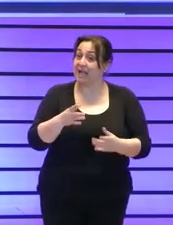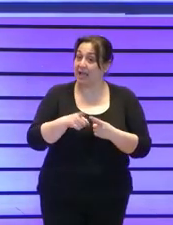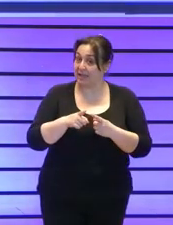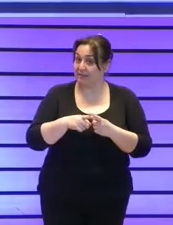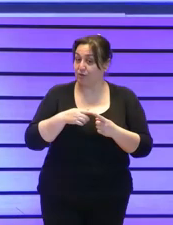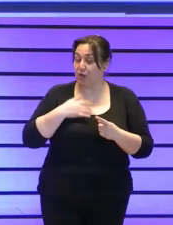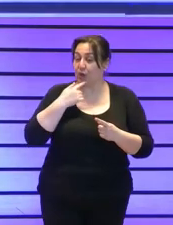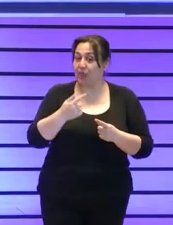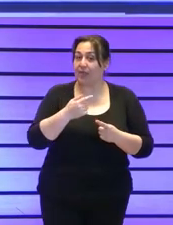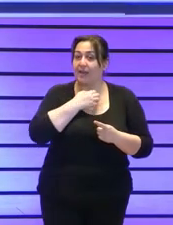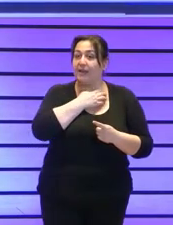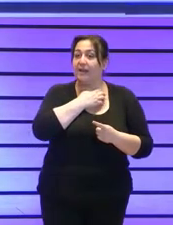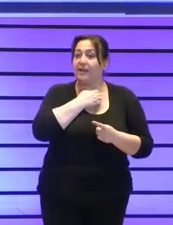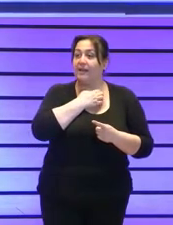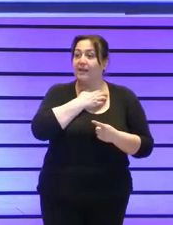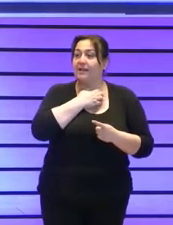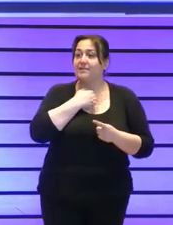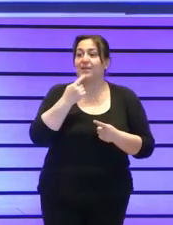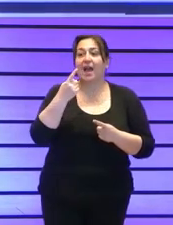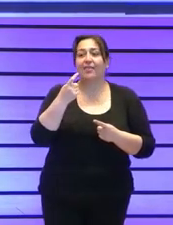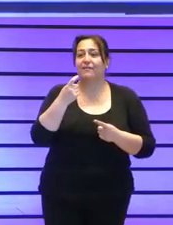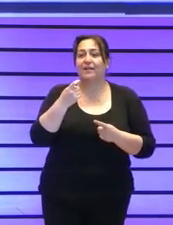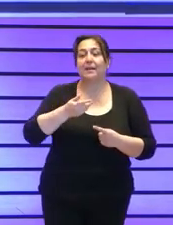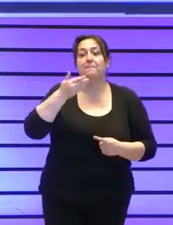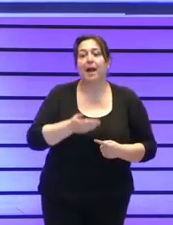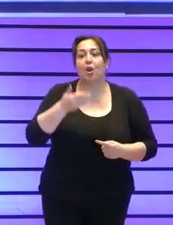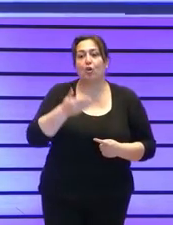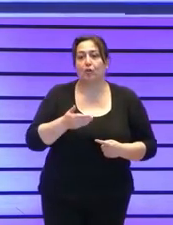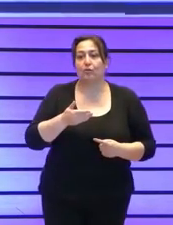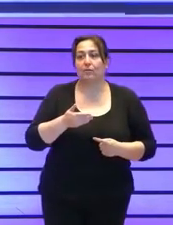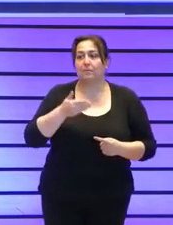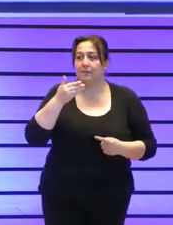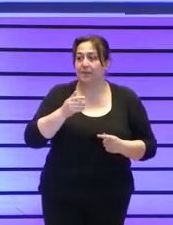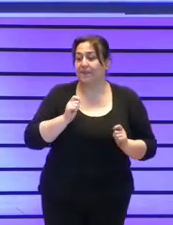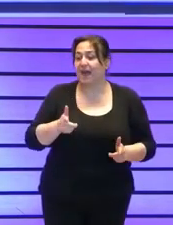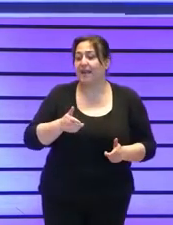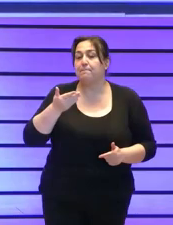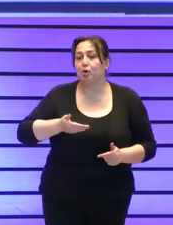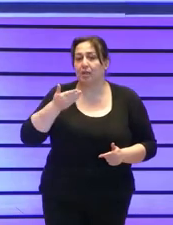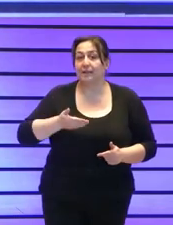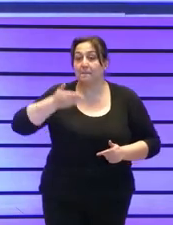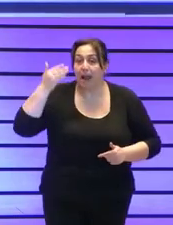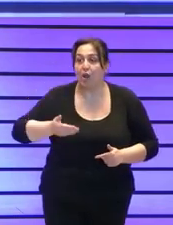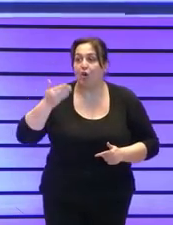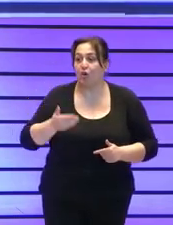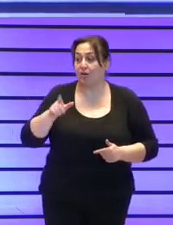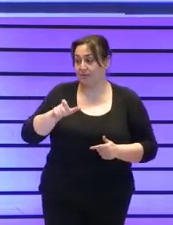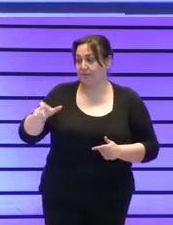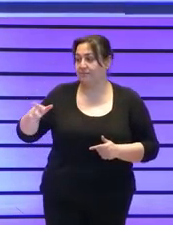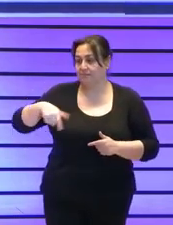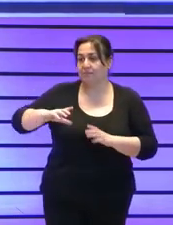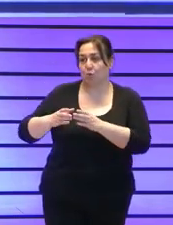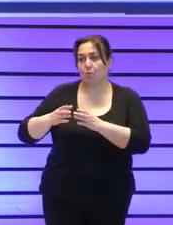es que hay que poner en valor el valor, valga la redundancia, que creáis para la sociedad, que es una